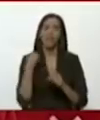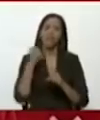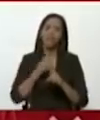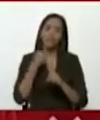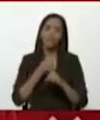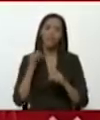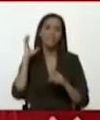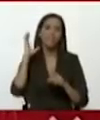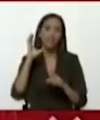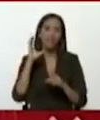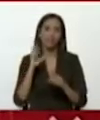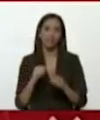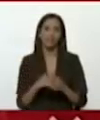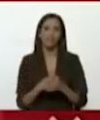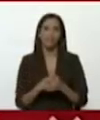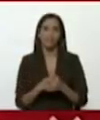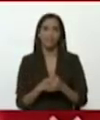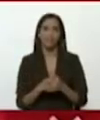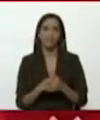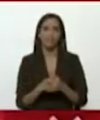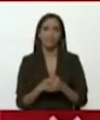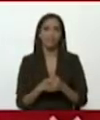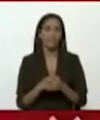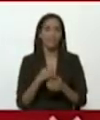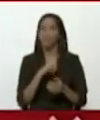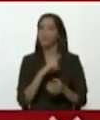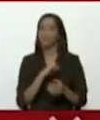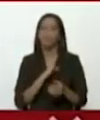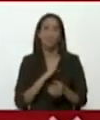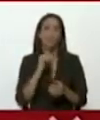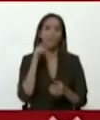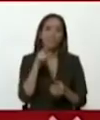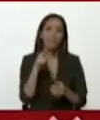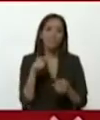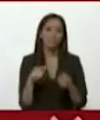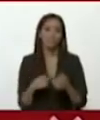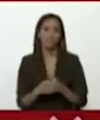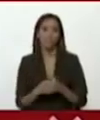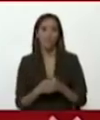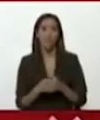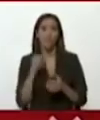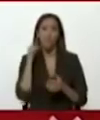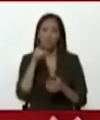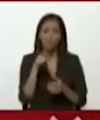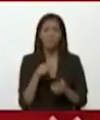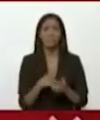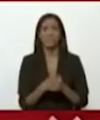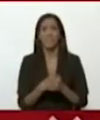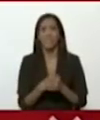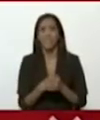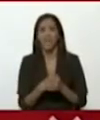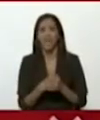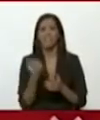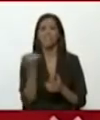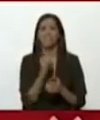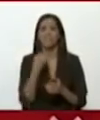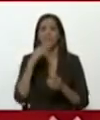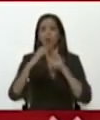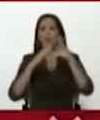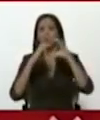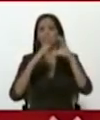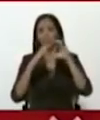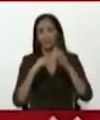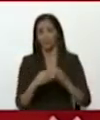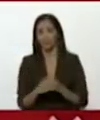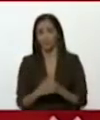este país, que no son de su tendencia? Porque usted es un mercenario de la comunicación. Usted es un